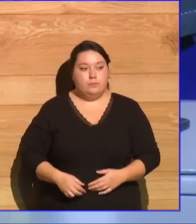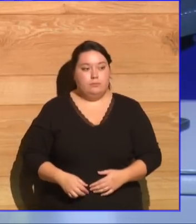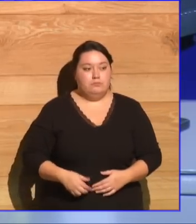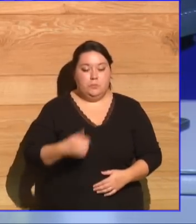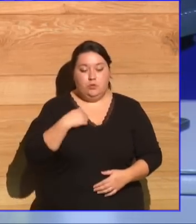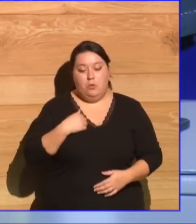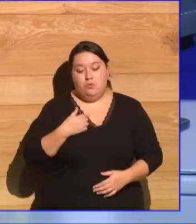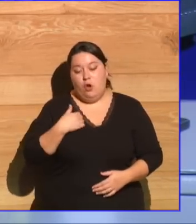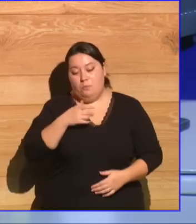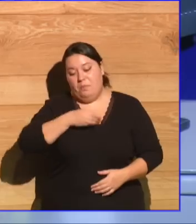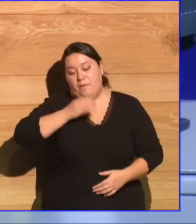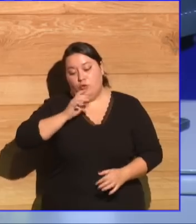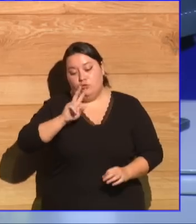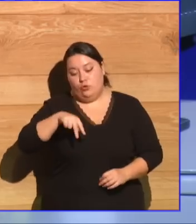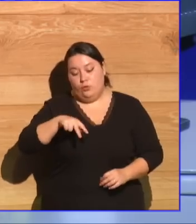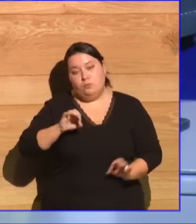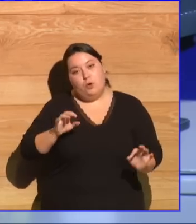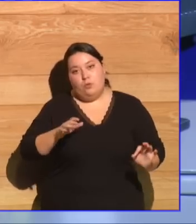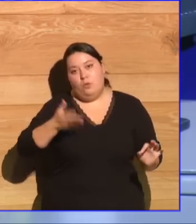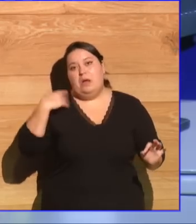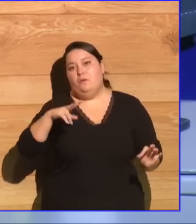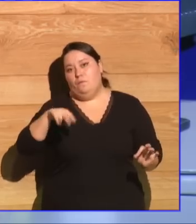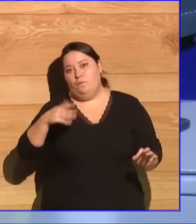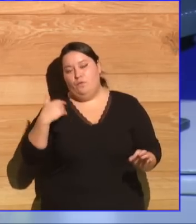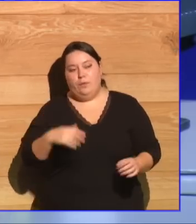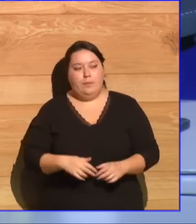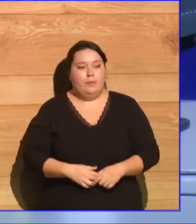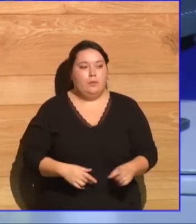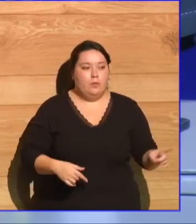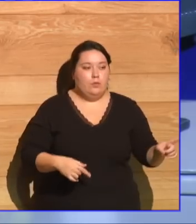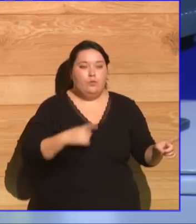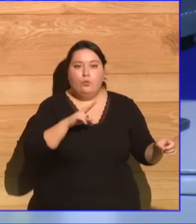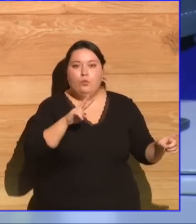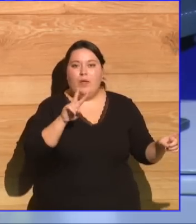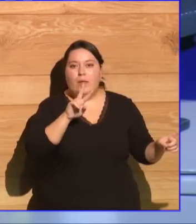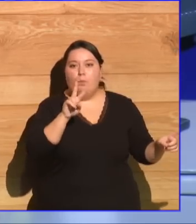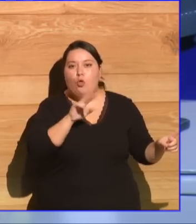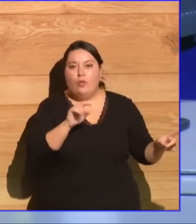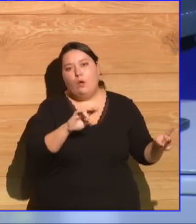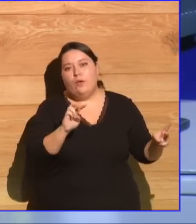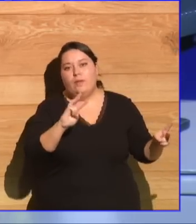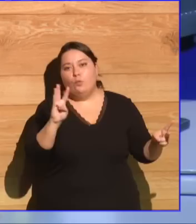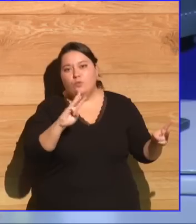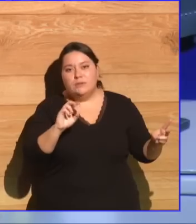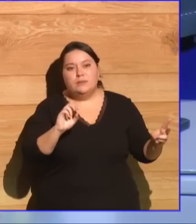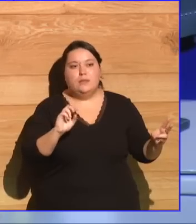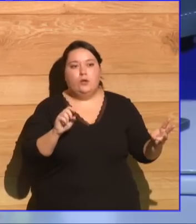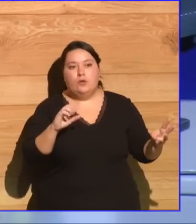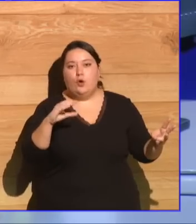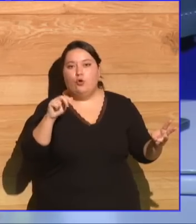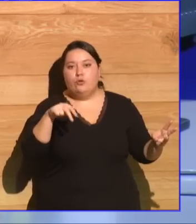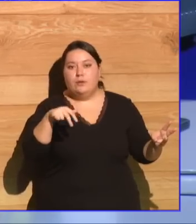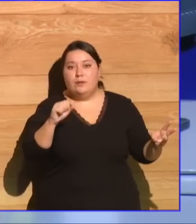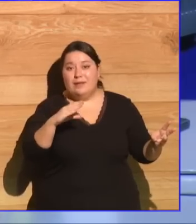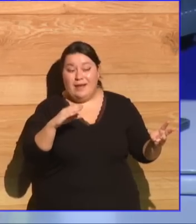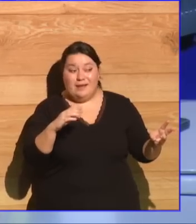que iba a decir que soy, que he sido. Juan, has tomado una de vodka, otra de whisky y otra de Remy Martin de coñac. Que está mezclando Sabes encima. que mezclar